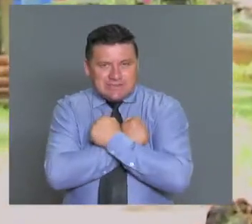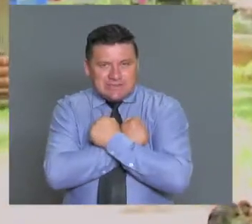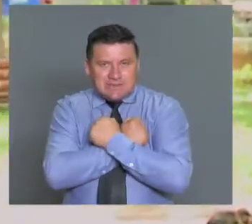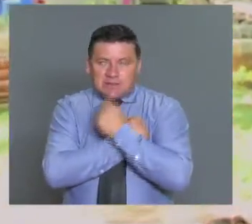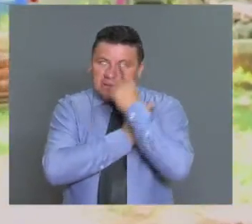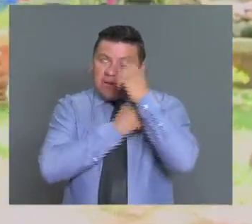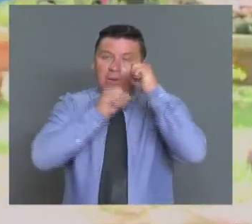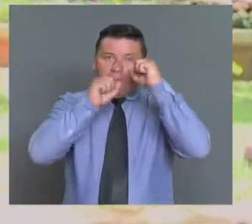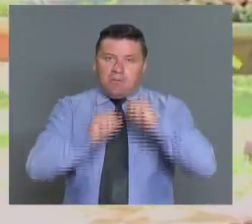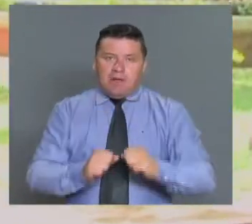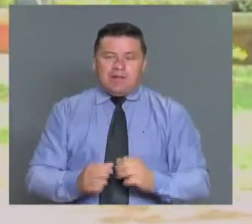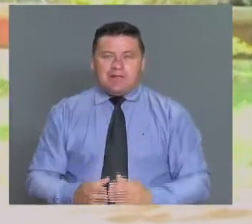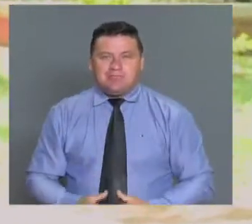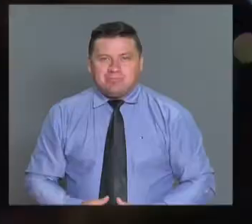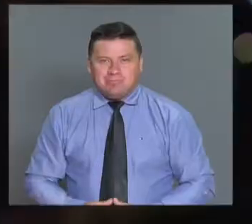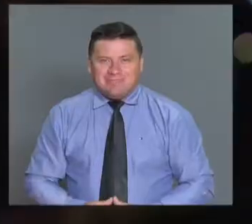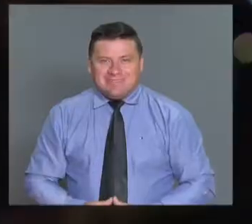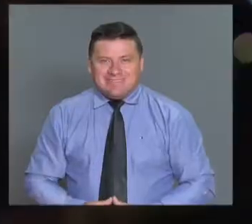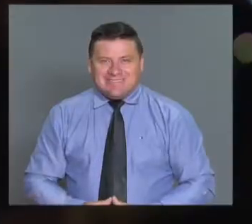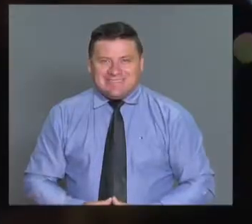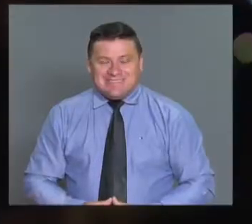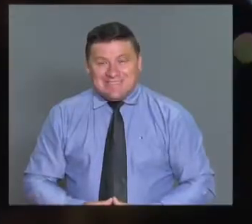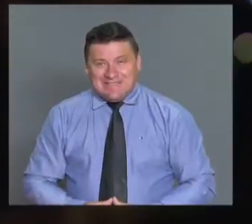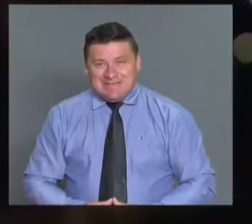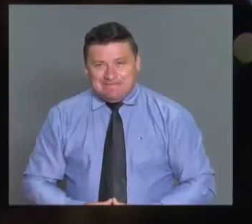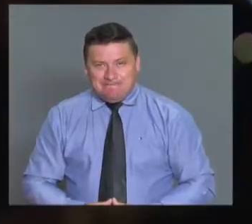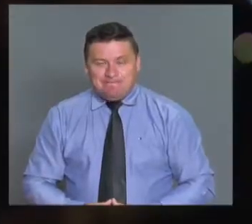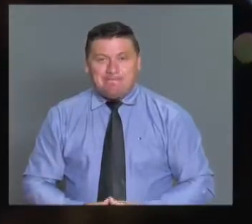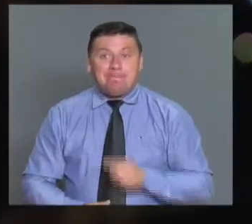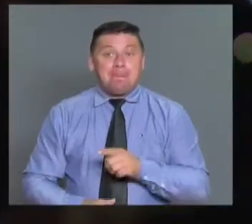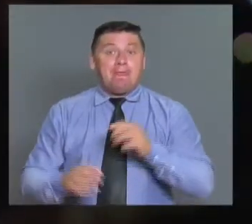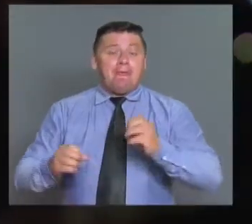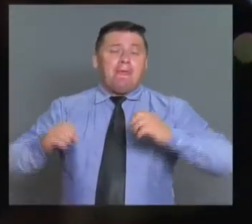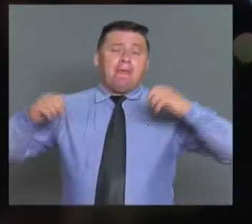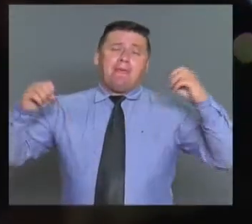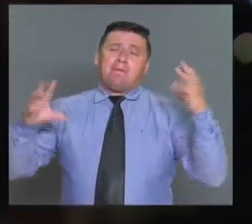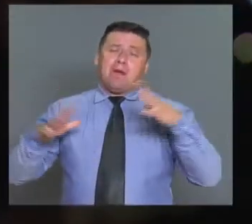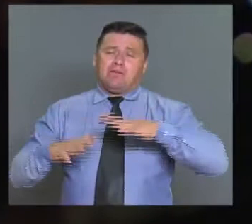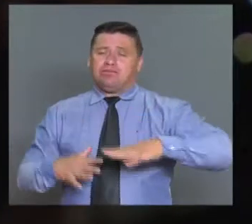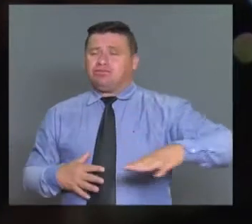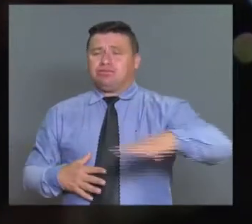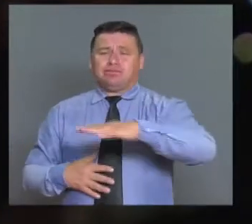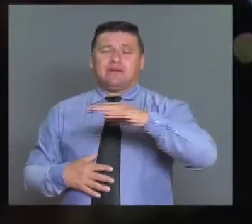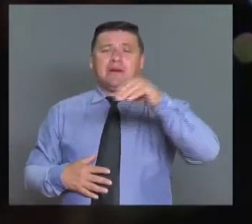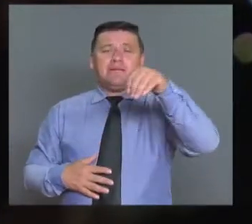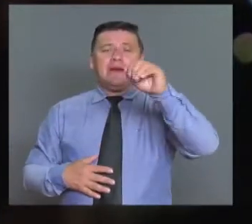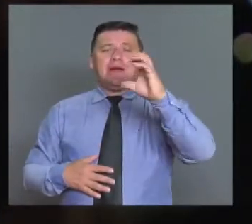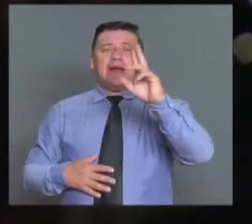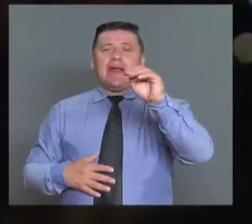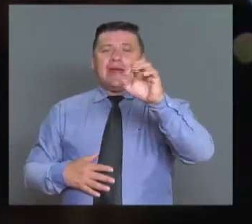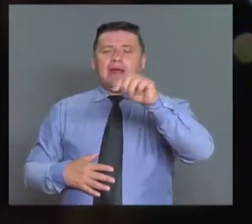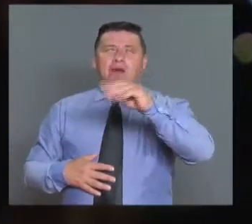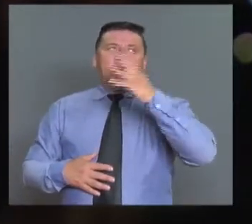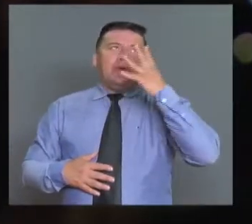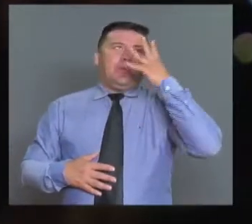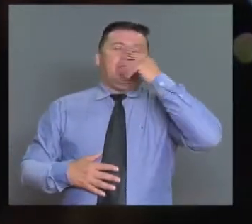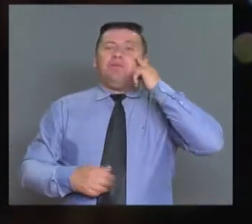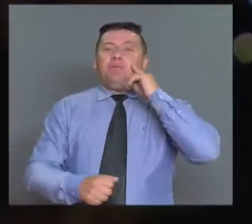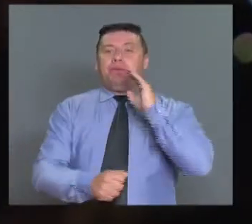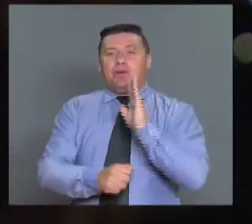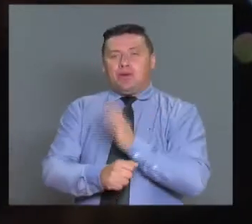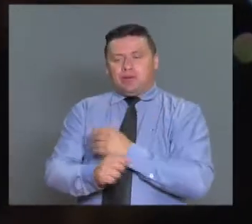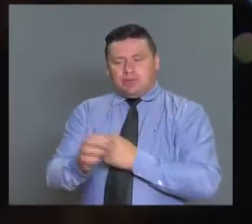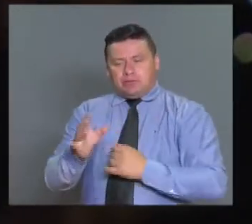cualquier sueño se hace realidad. La magia que envuelve la Macarena se puede sentir en cada uno de sus ritmos